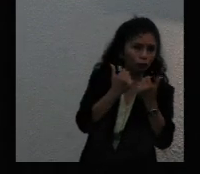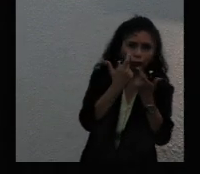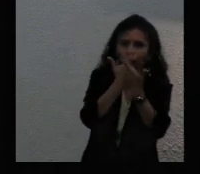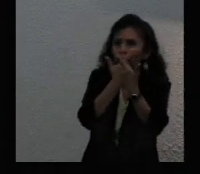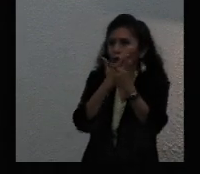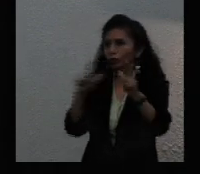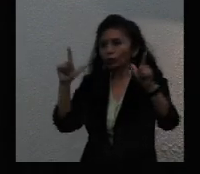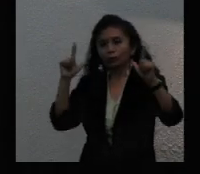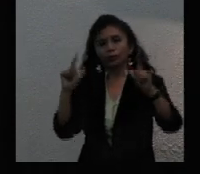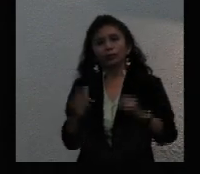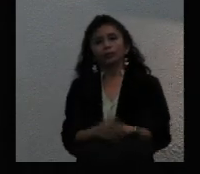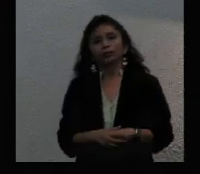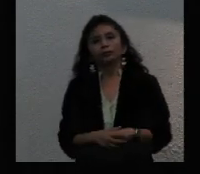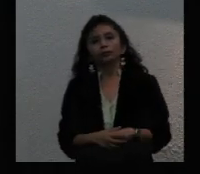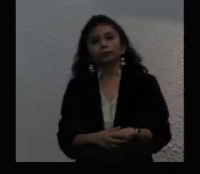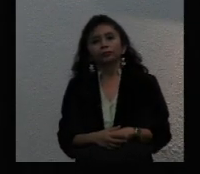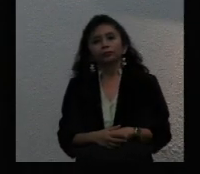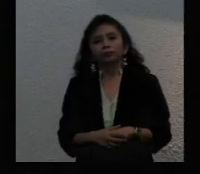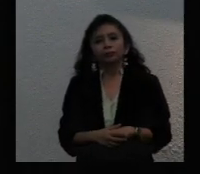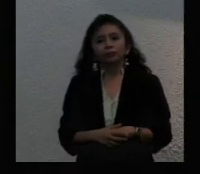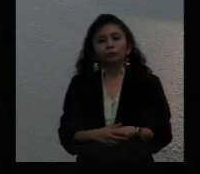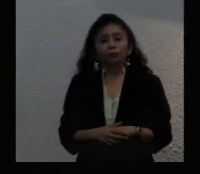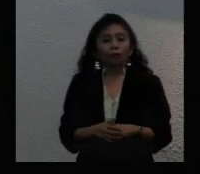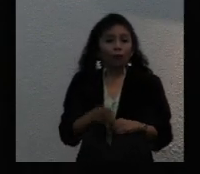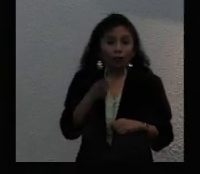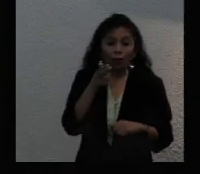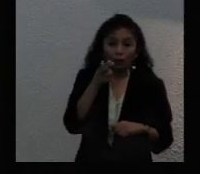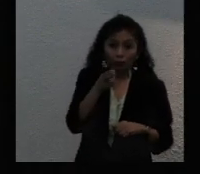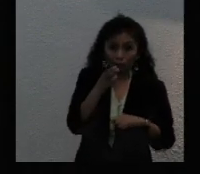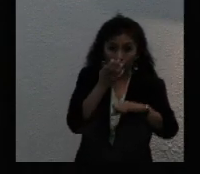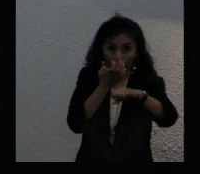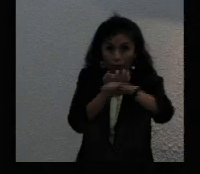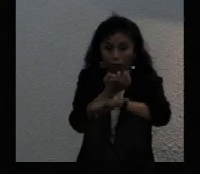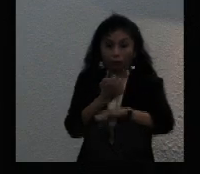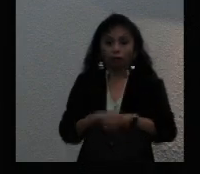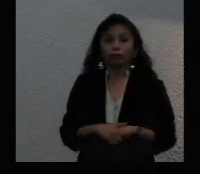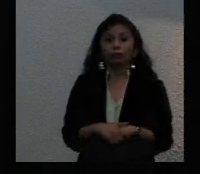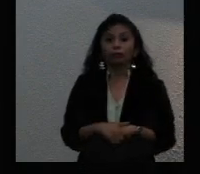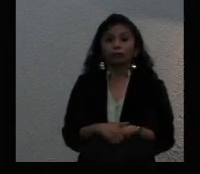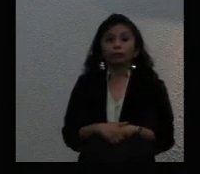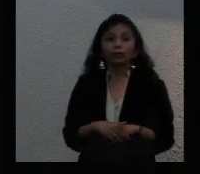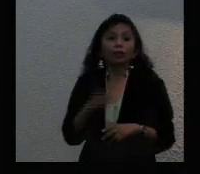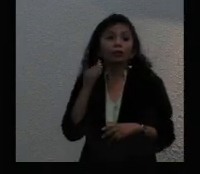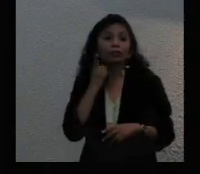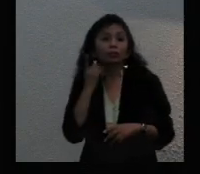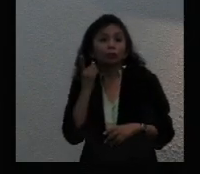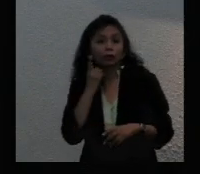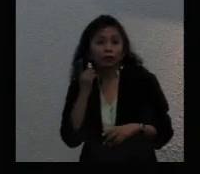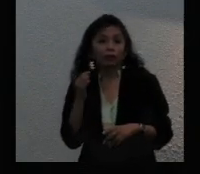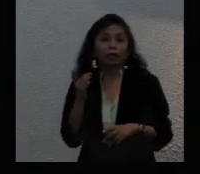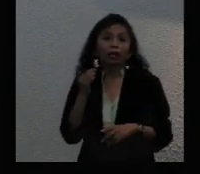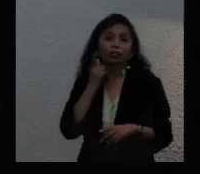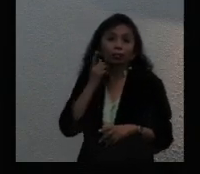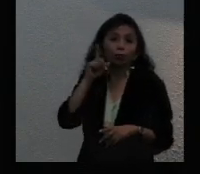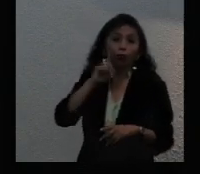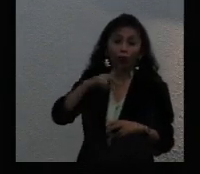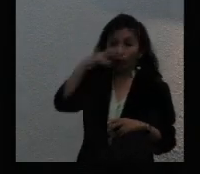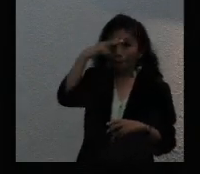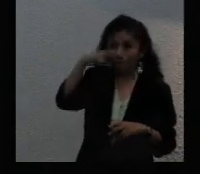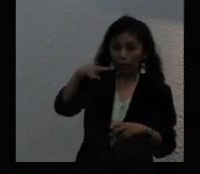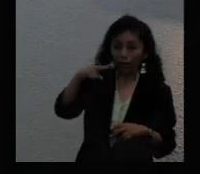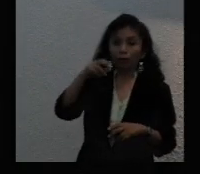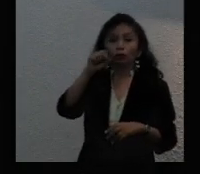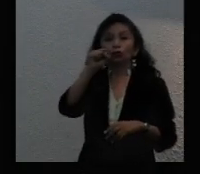autónomos constitucionales, de la Vicefiscal General del Estado, de las diputadas y diputado federal